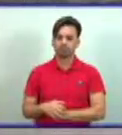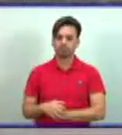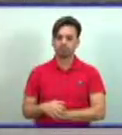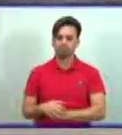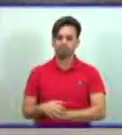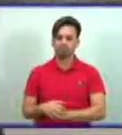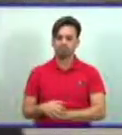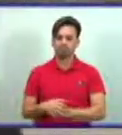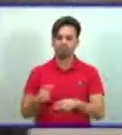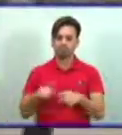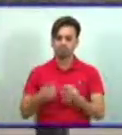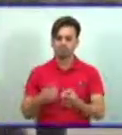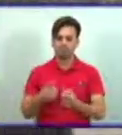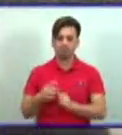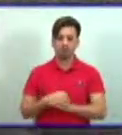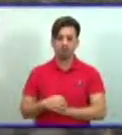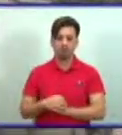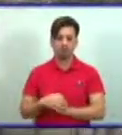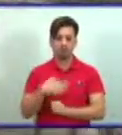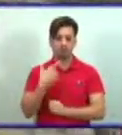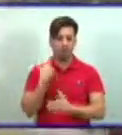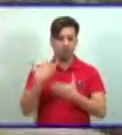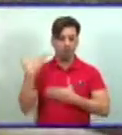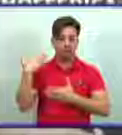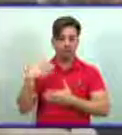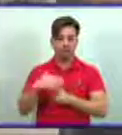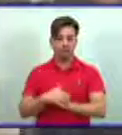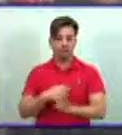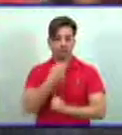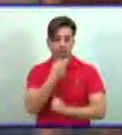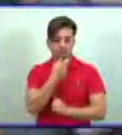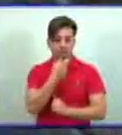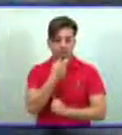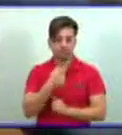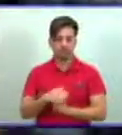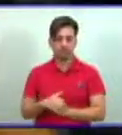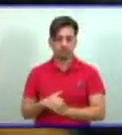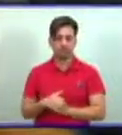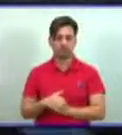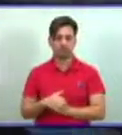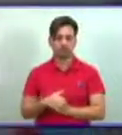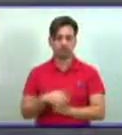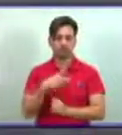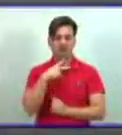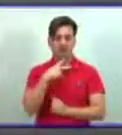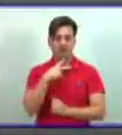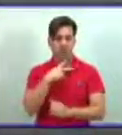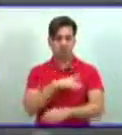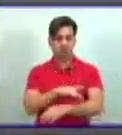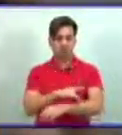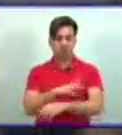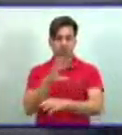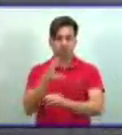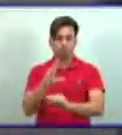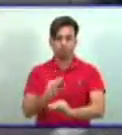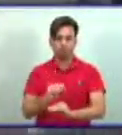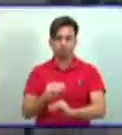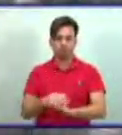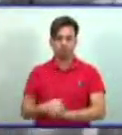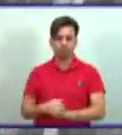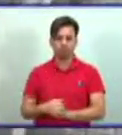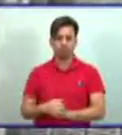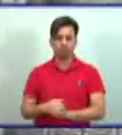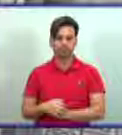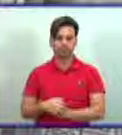su envejecimiento prematuro, deshidratación o formación de acné. Por otro lado, a nivel ambiental, también